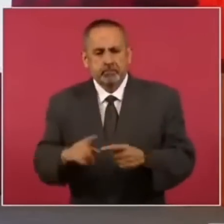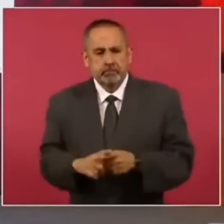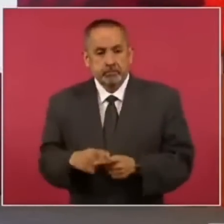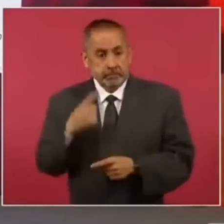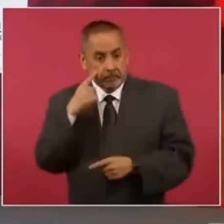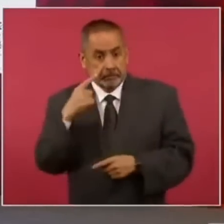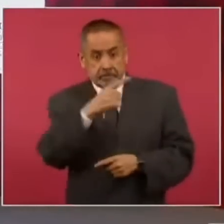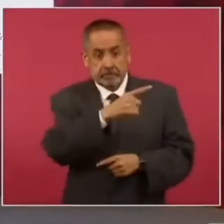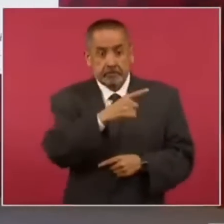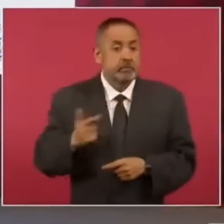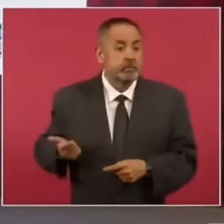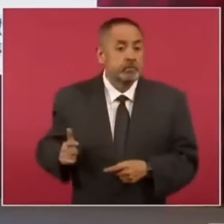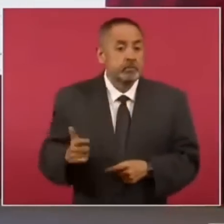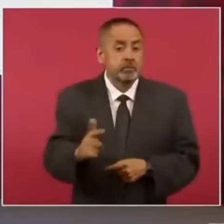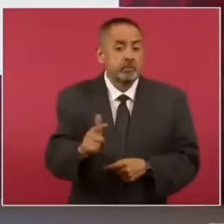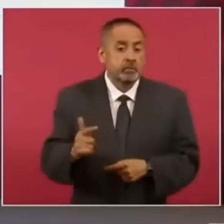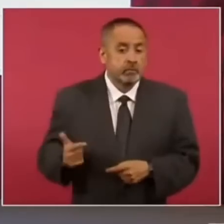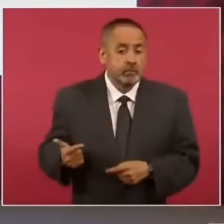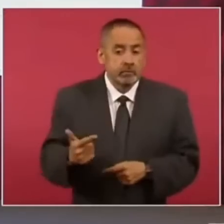Guanajuato.